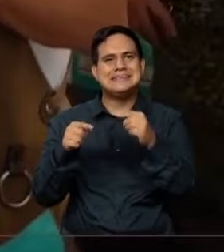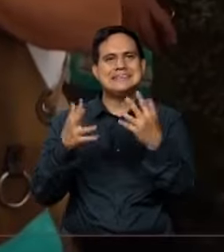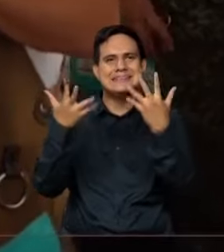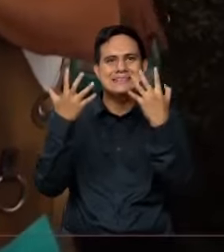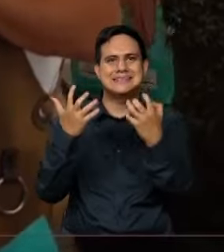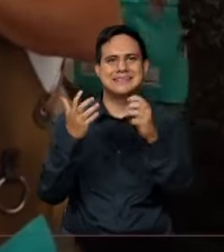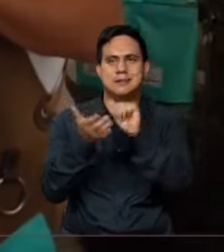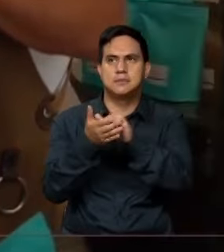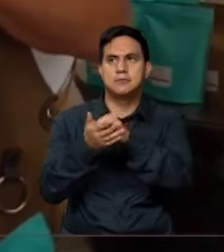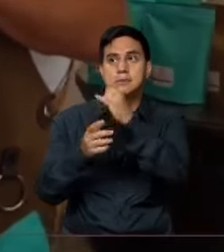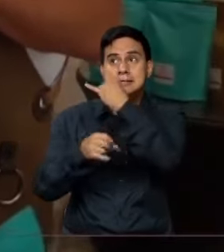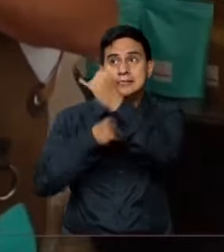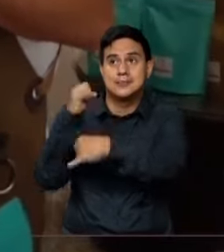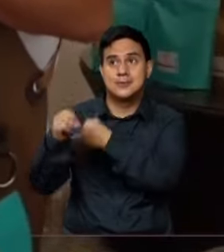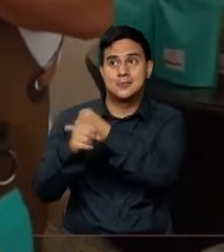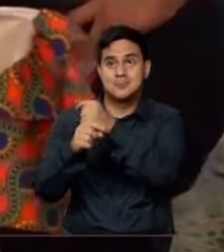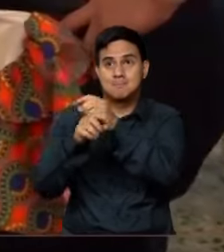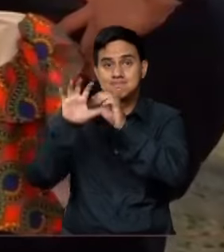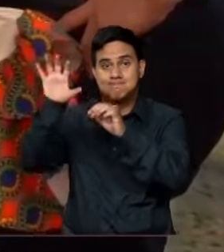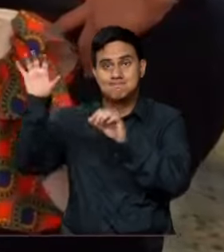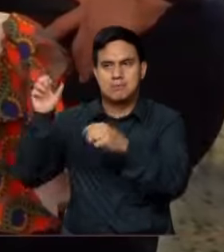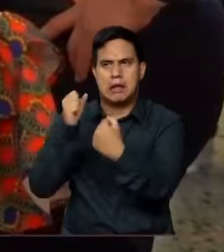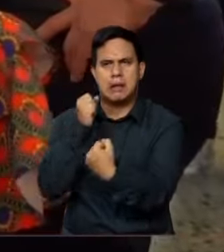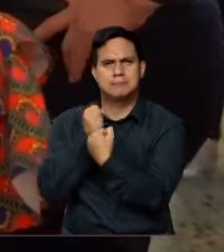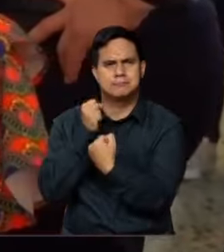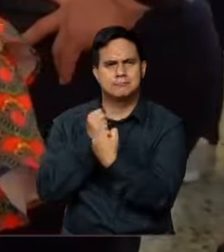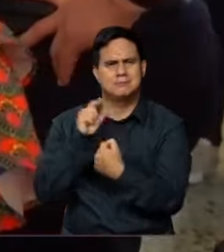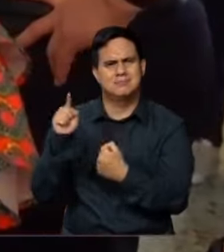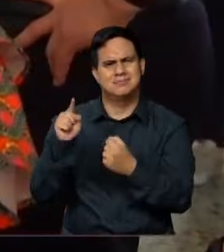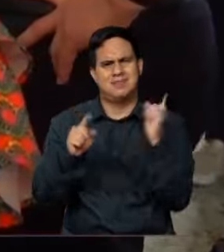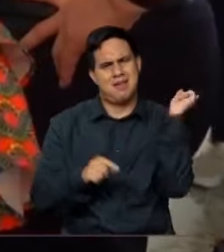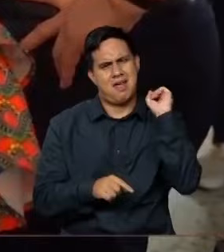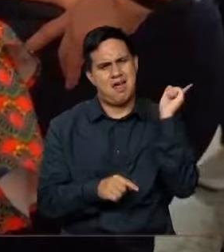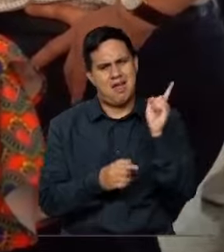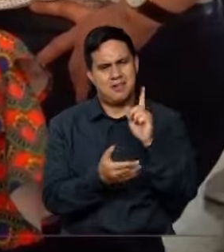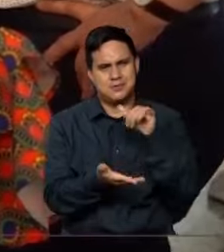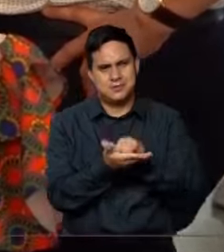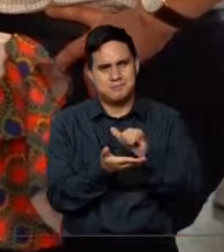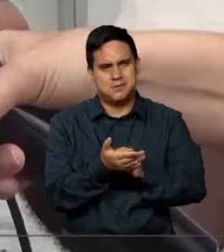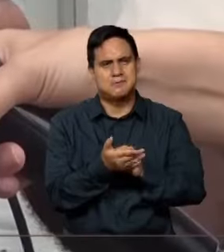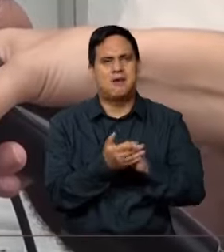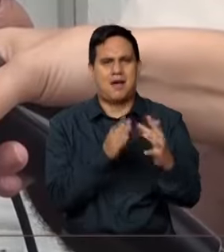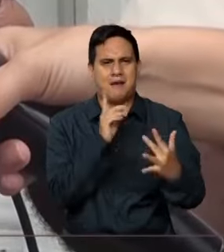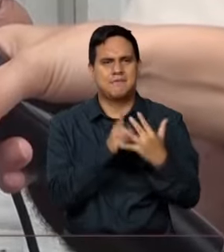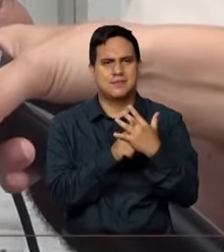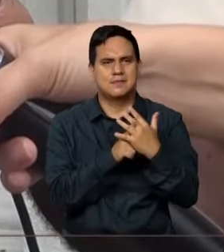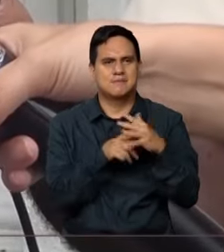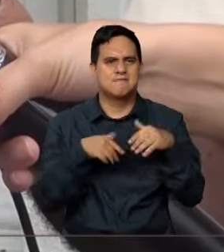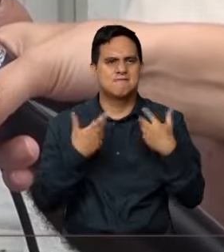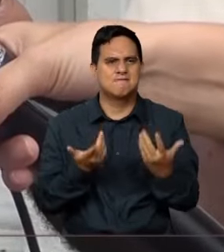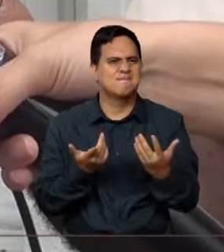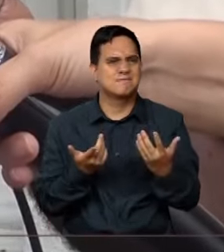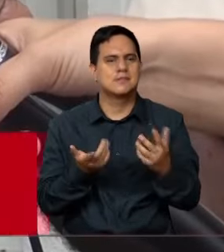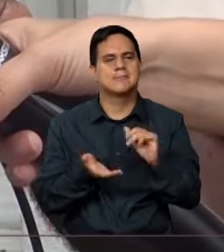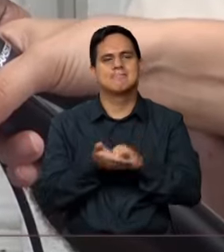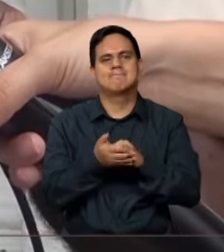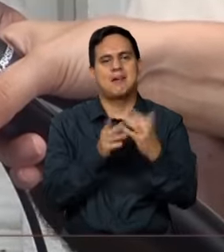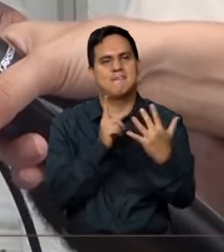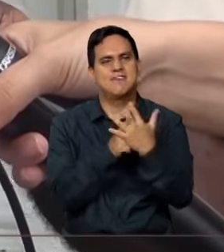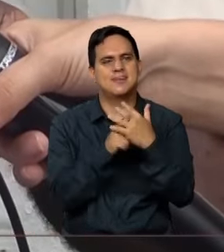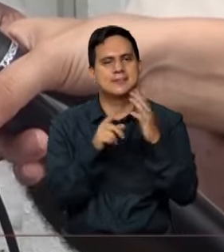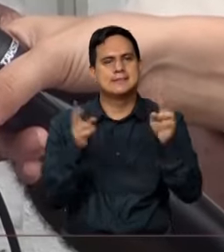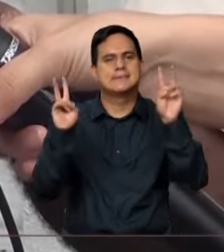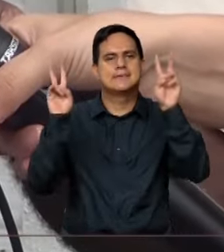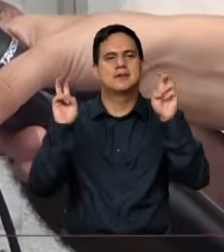internacional para dar solución a las múltiples problemáticas que durante décadas han afectado a la ciudad puerto. Uno es en el tema del acueducto, que es el